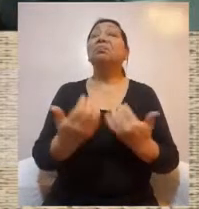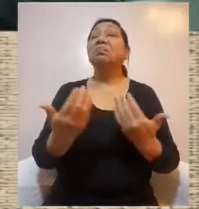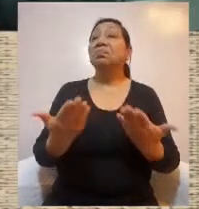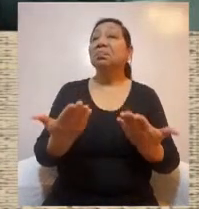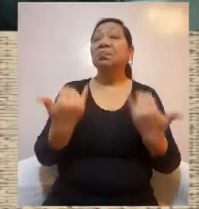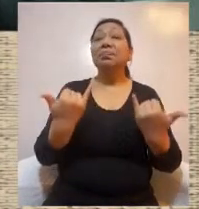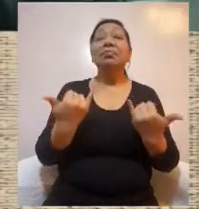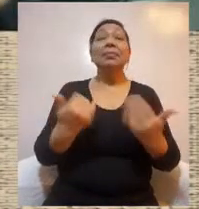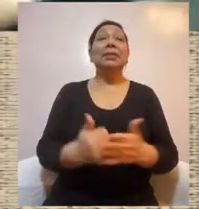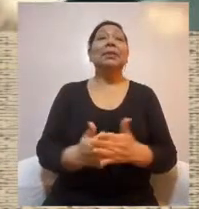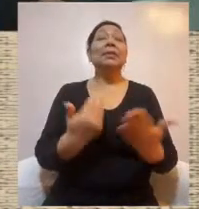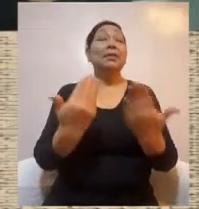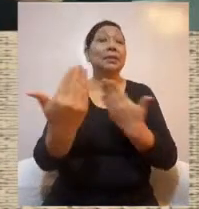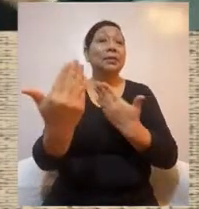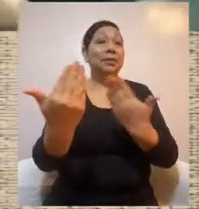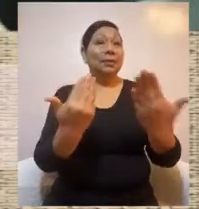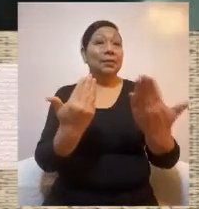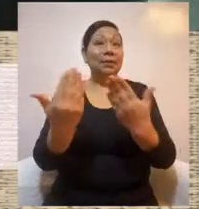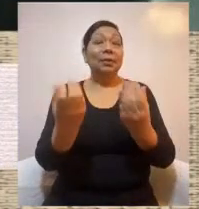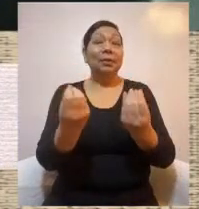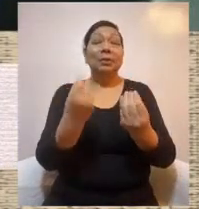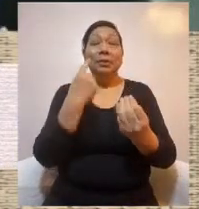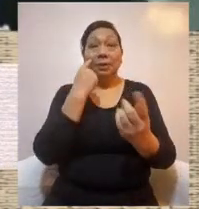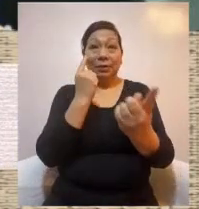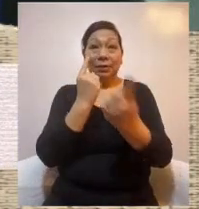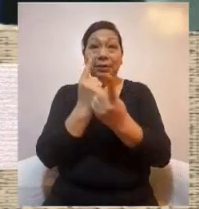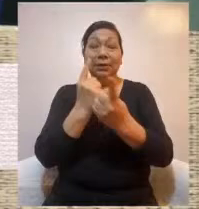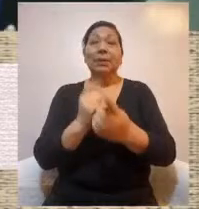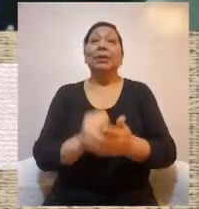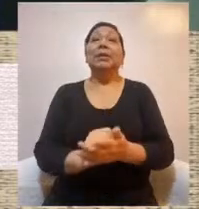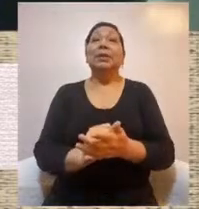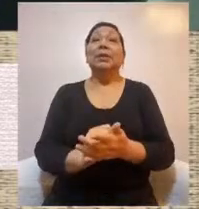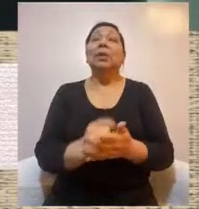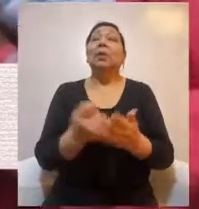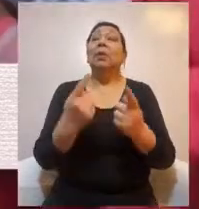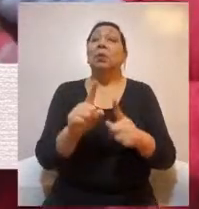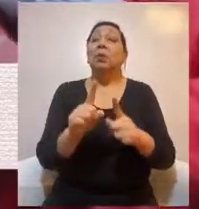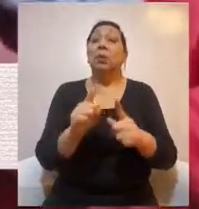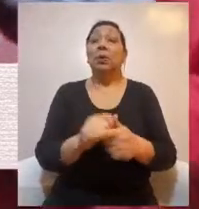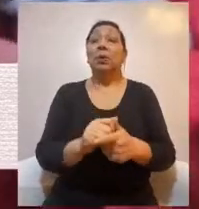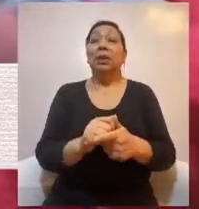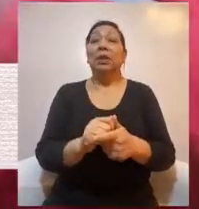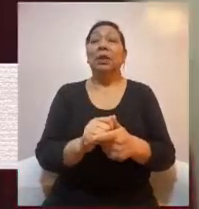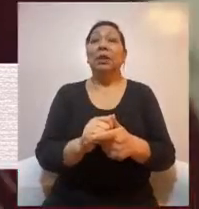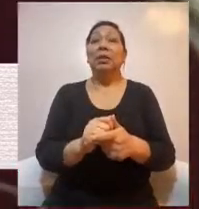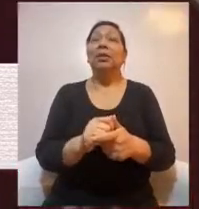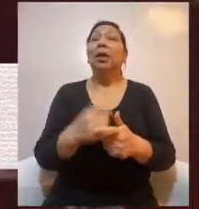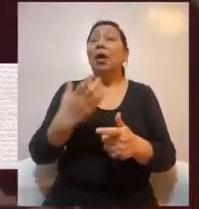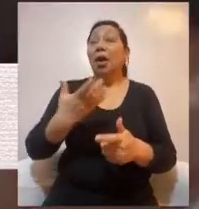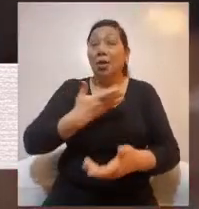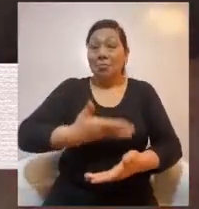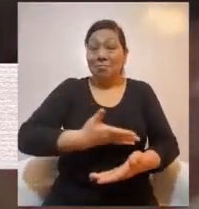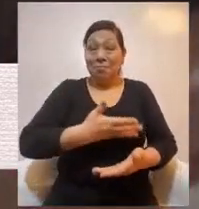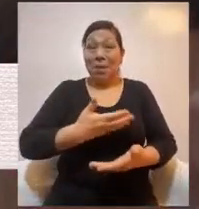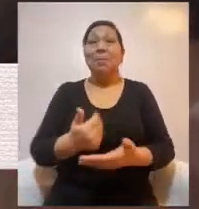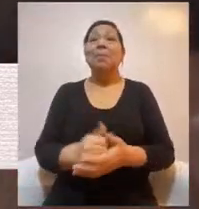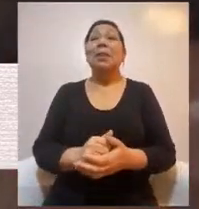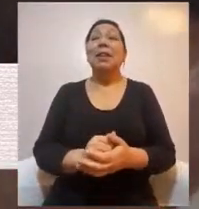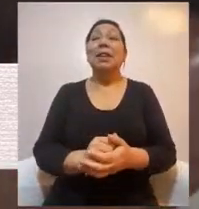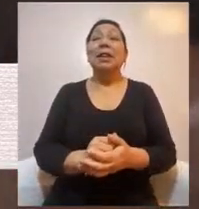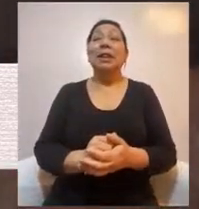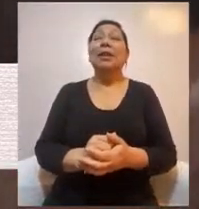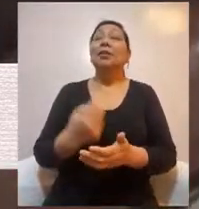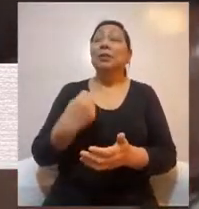sí. Bueno, y en relación a esta sentencia que nos ha tocado analizar en cuanto a la lactancia